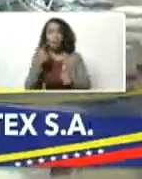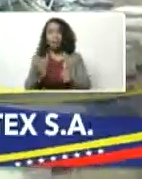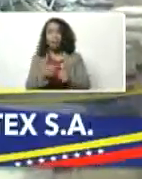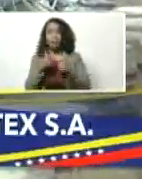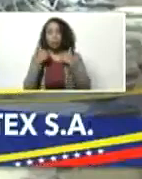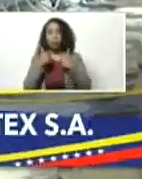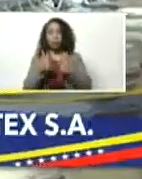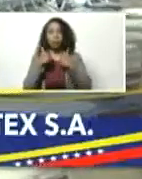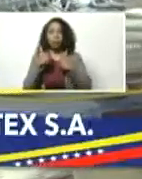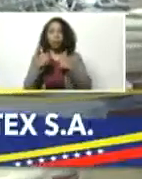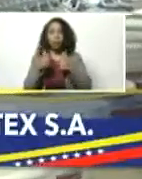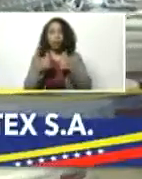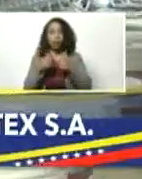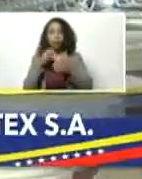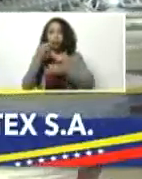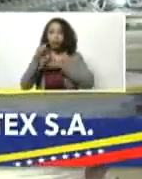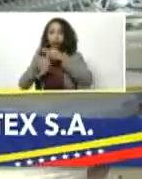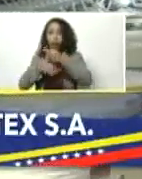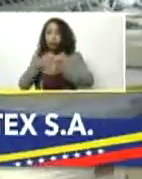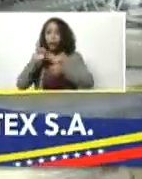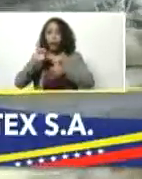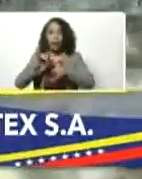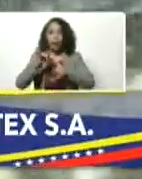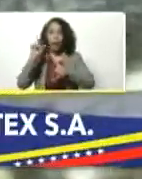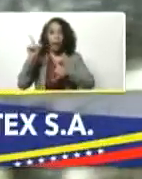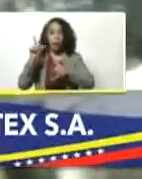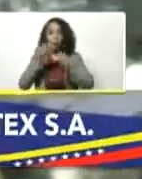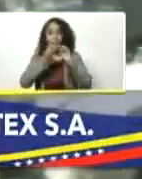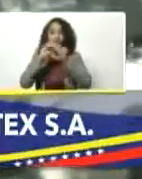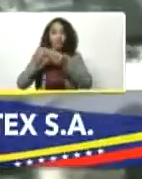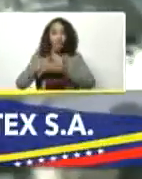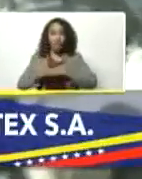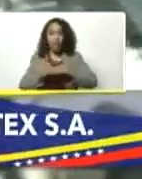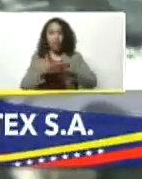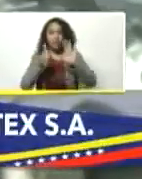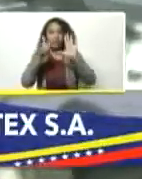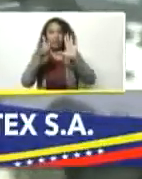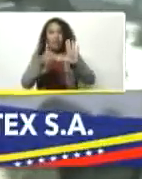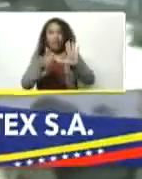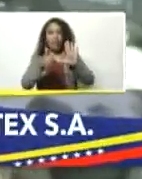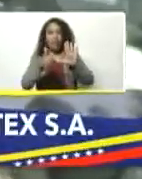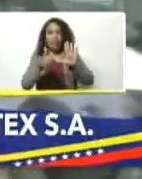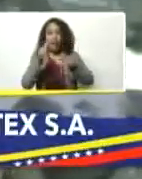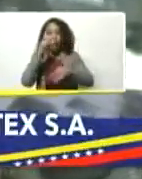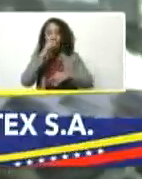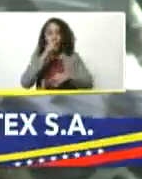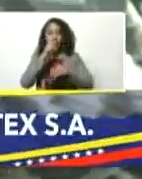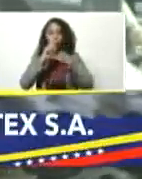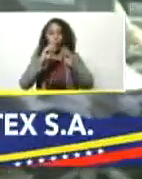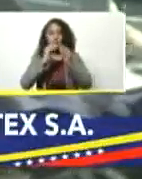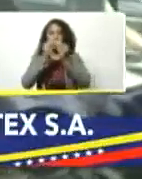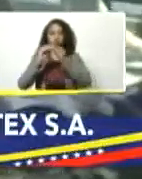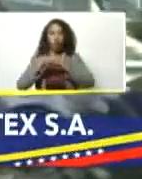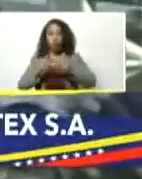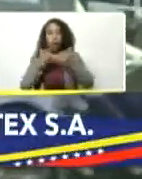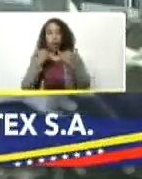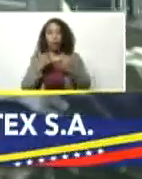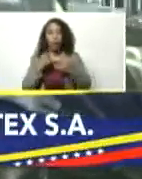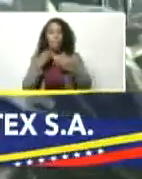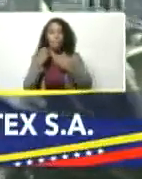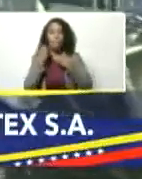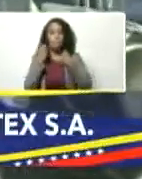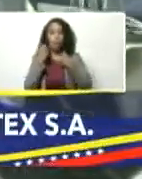con el ingeniero Sariquen, estas máquinas son renovadas cada seis años para garantizar la